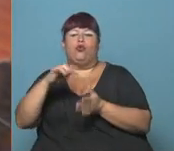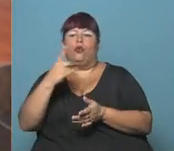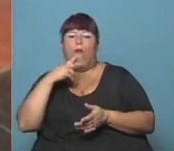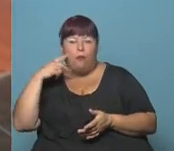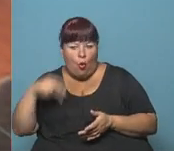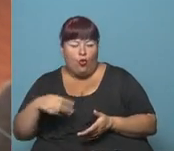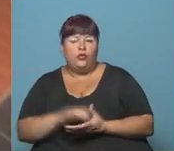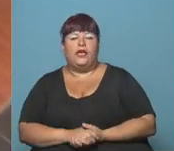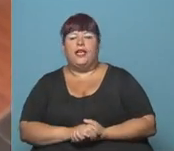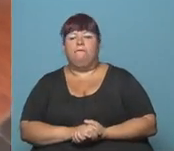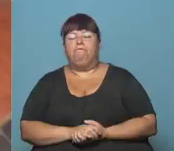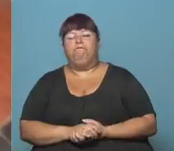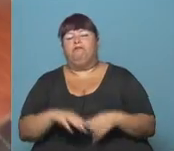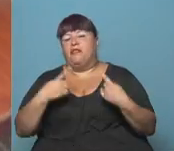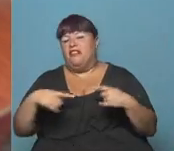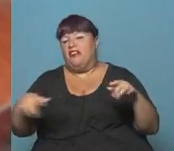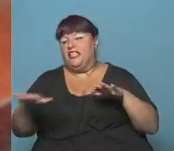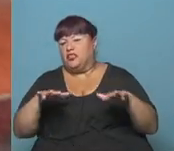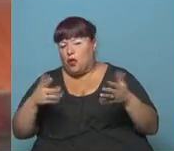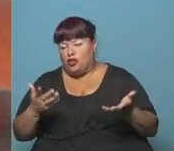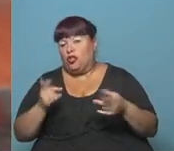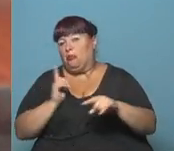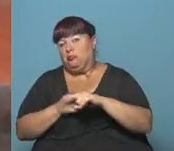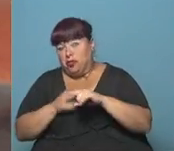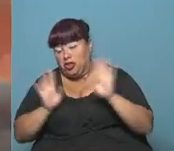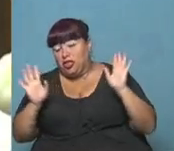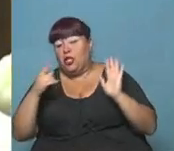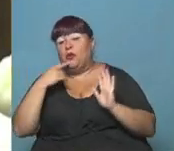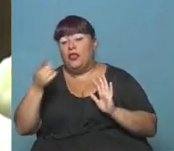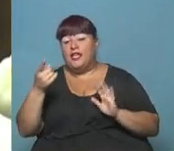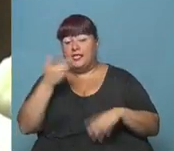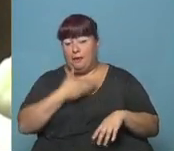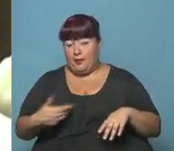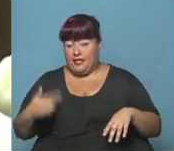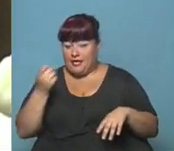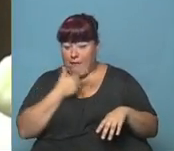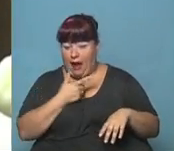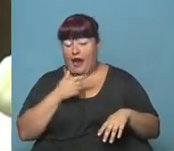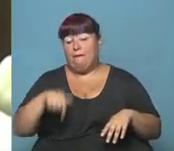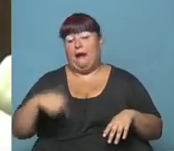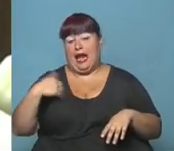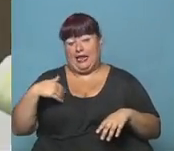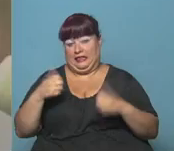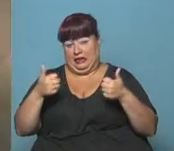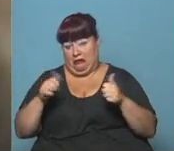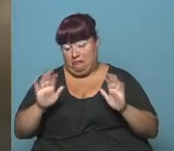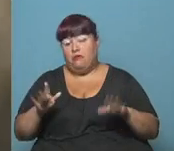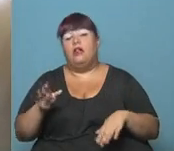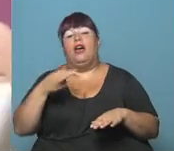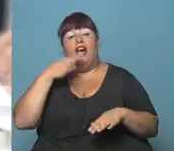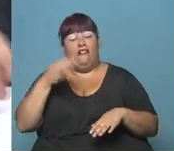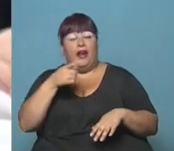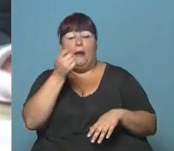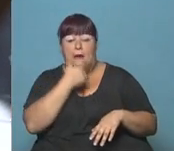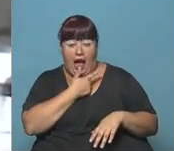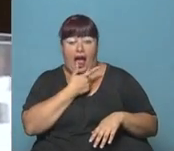que ha dejado diferentes aspectos positivos según la visión del presidente de la Nación para nuestro país. Lo cierto es que